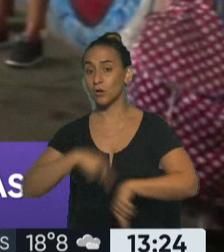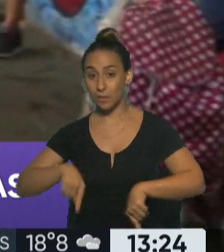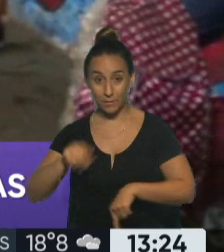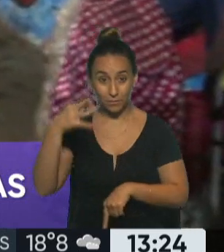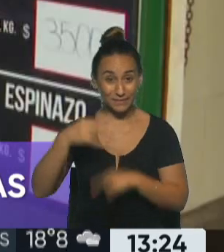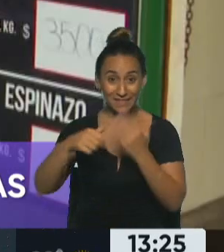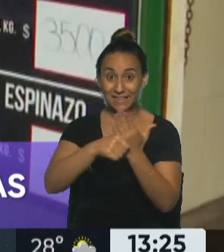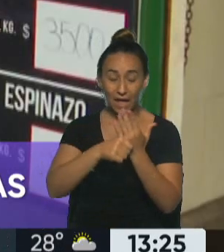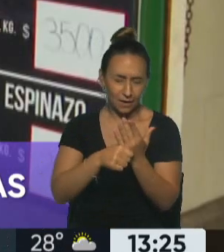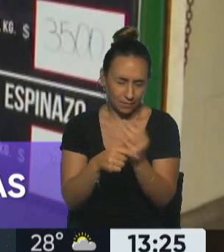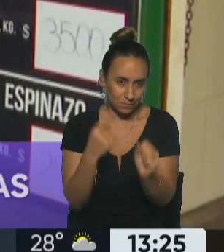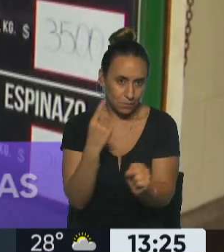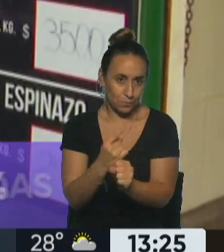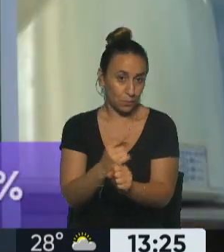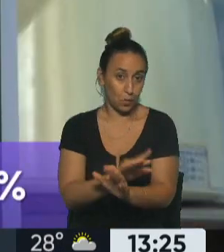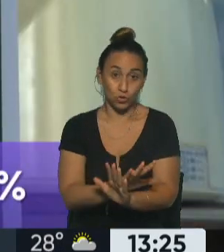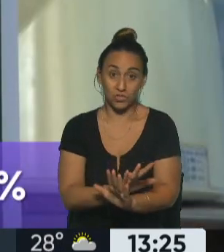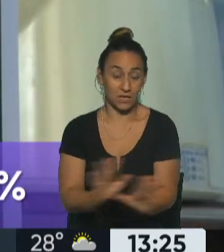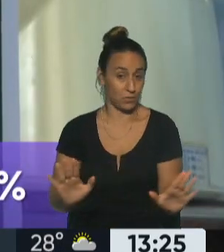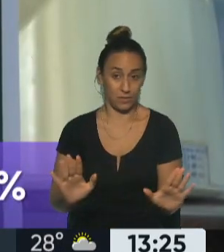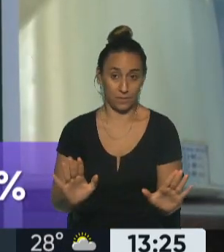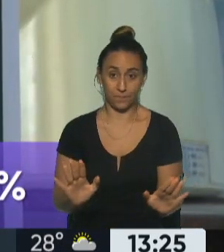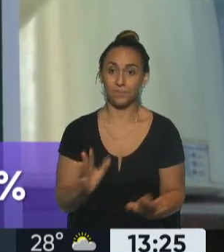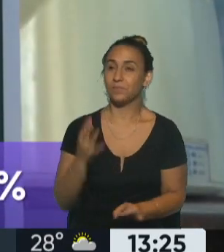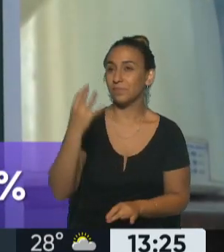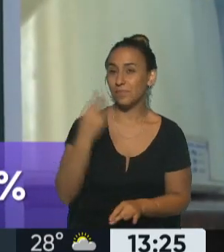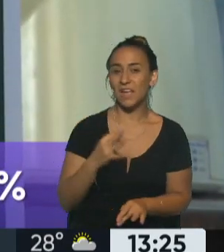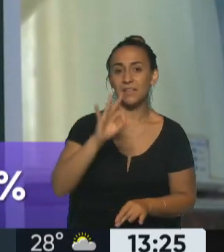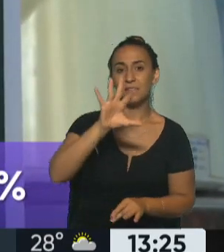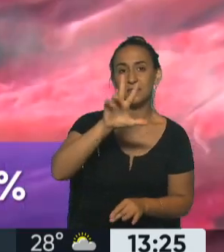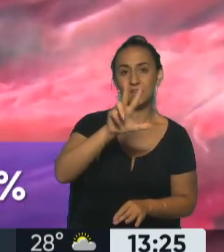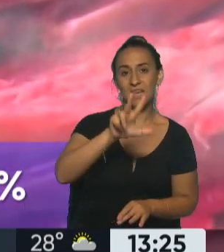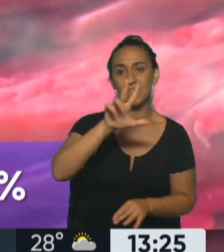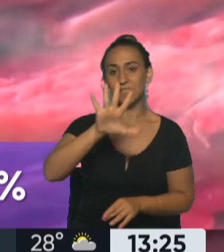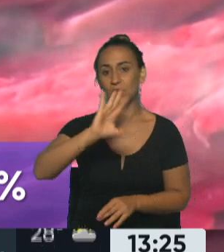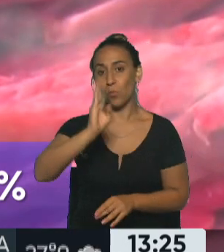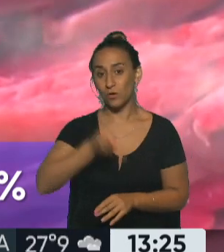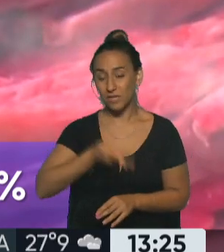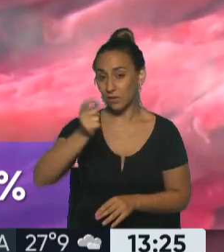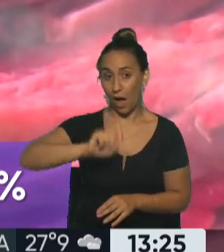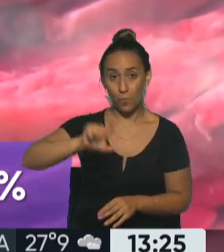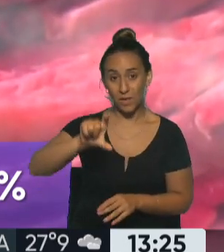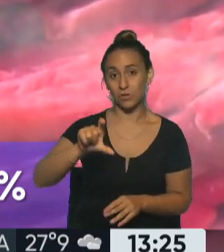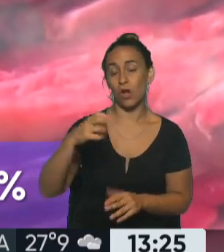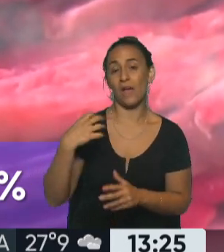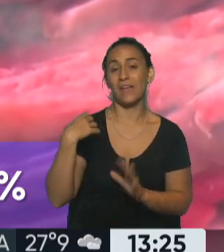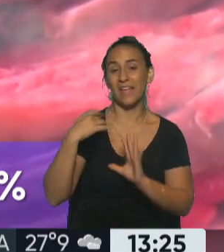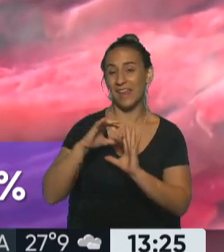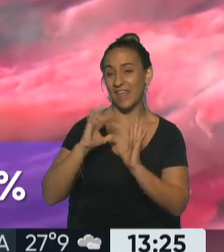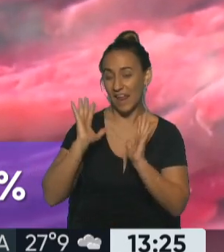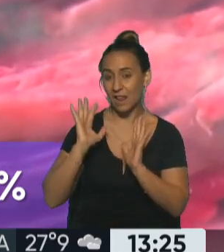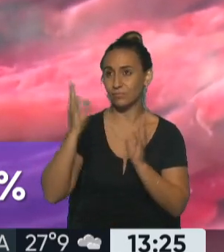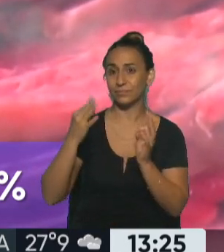carne nada se puede comprar en general ha aumentado un 35 por aproximadamente lo que es general afuera